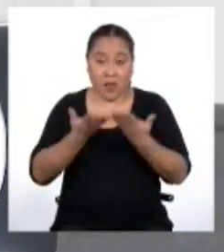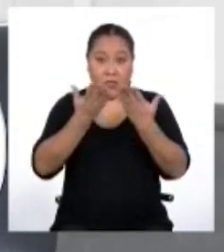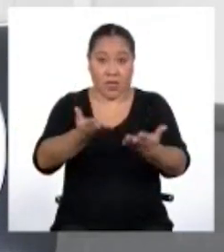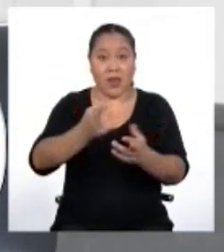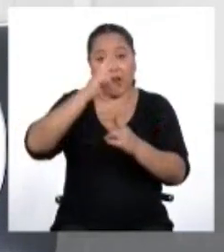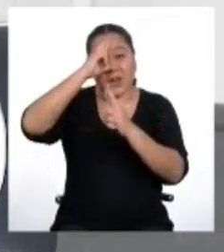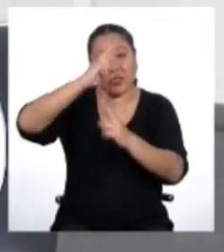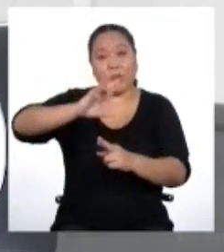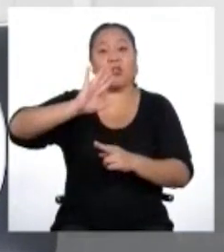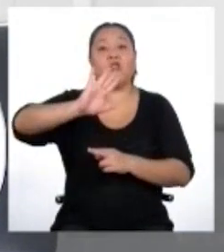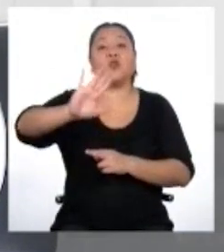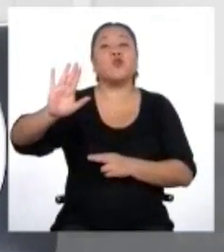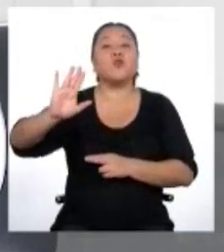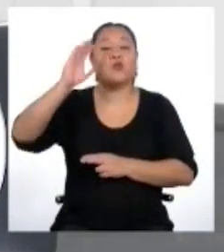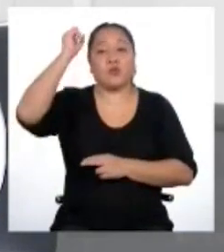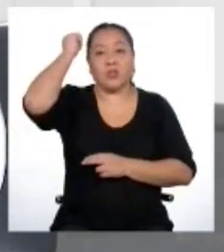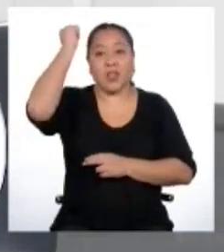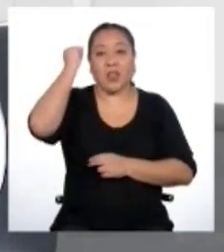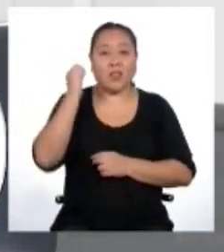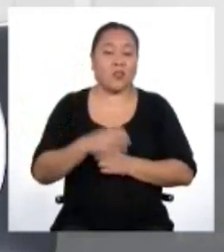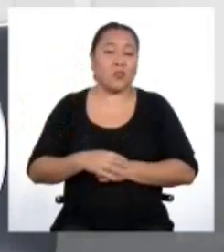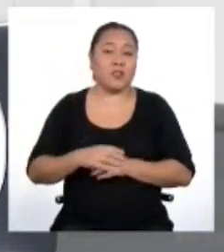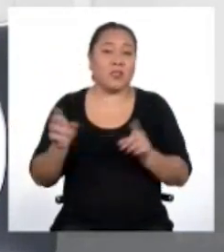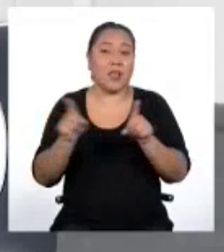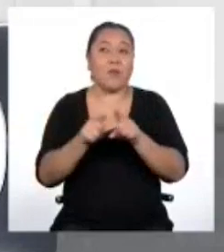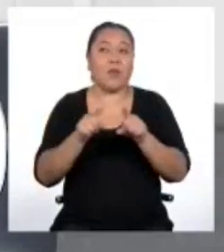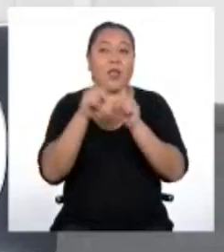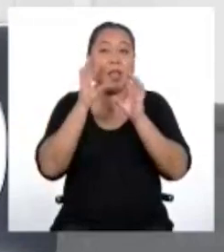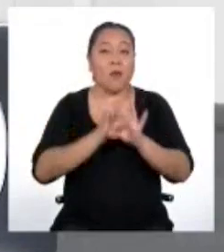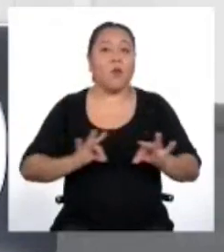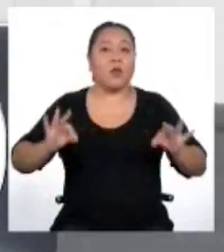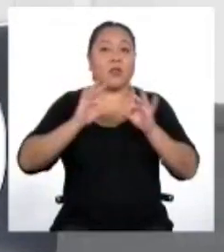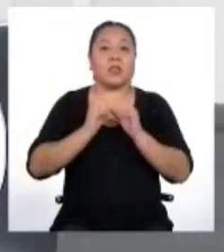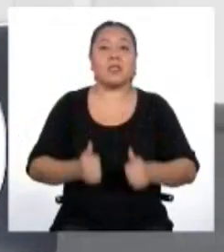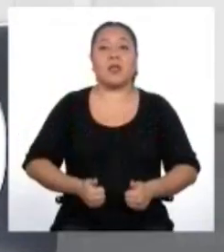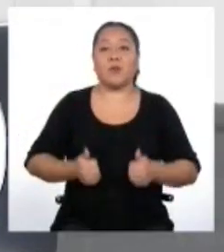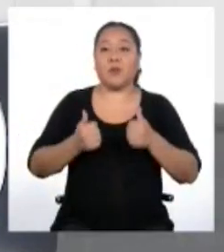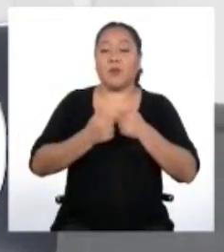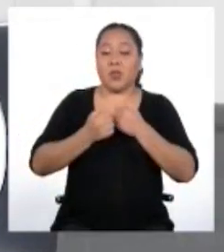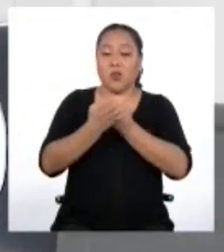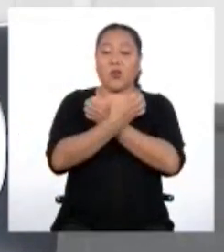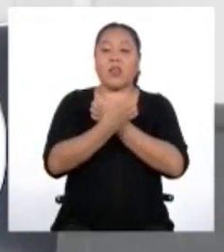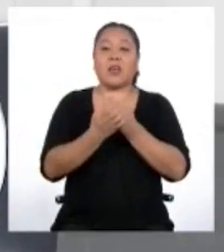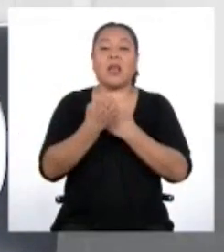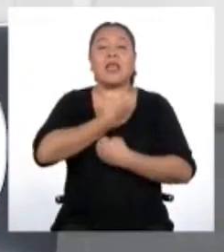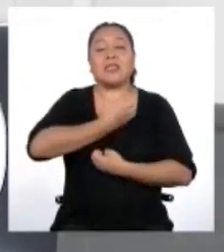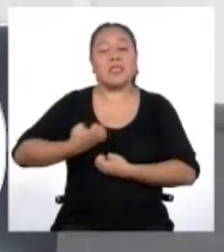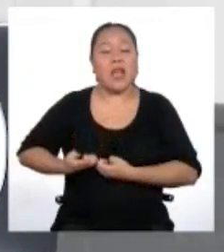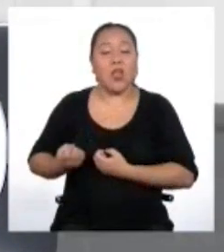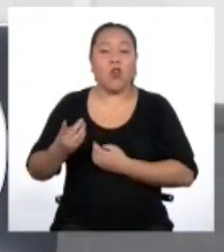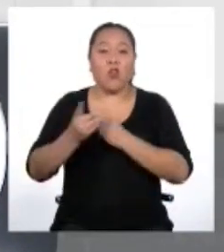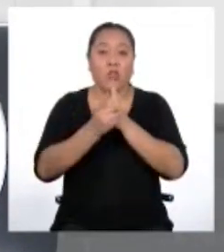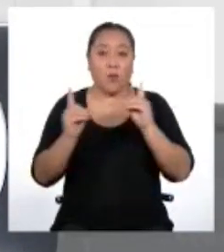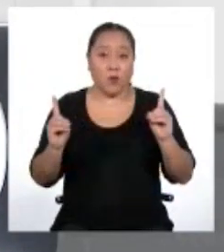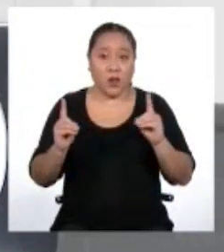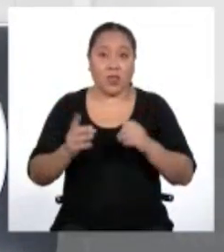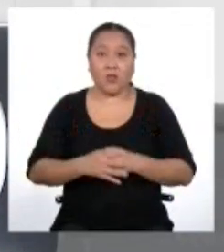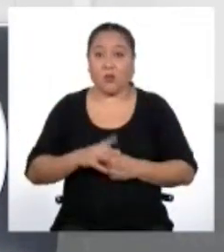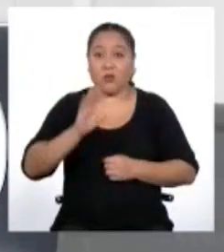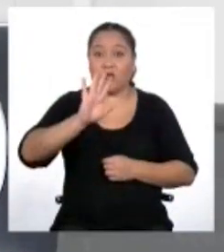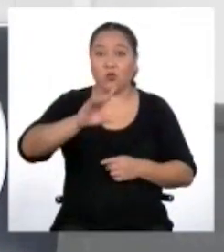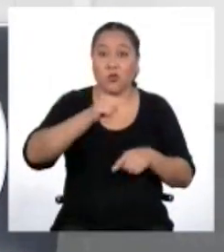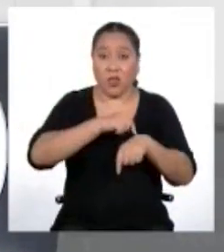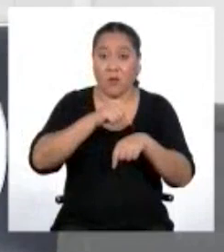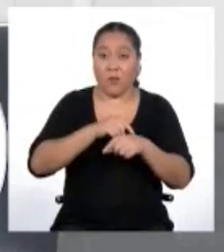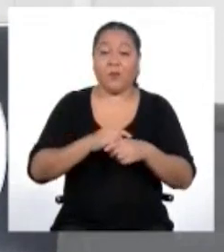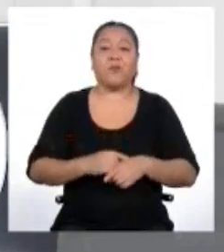el respeto de nuestros derechos, así como la importancia de vivir en un Estado democrático. Ahora es tu turno. Para ello,